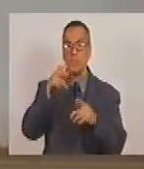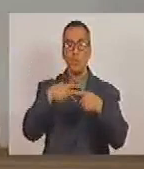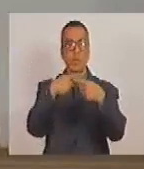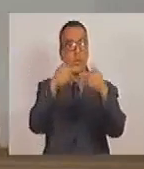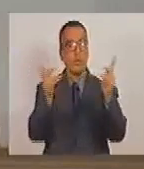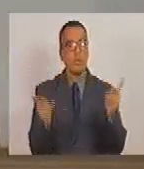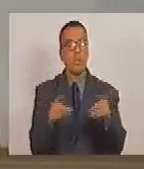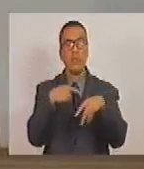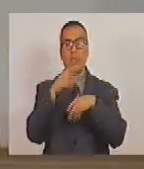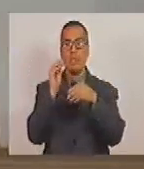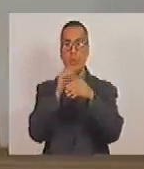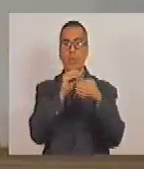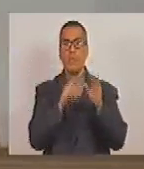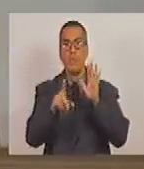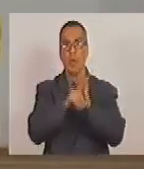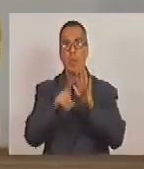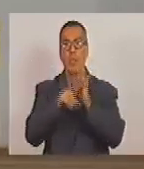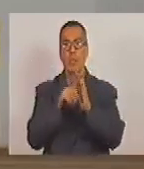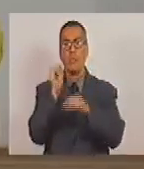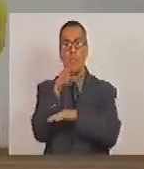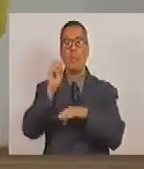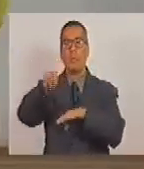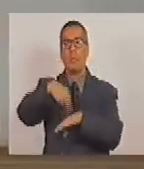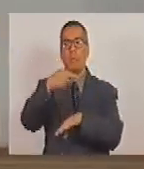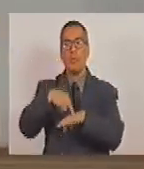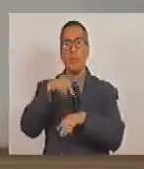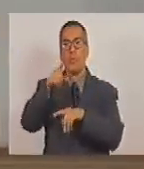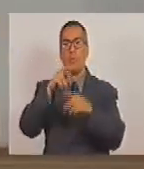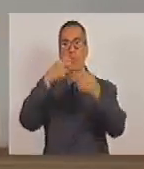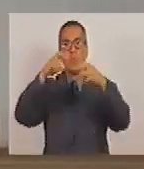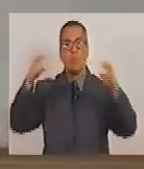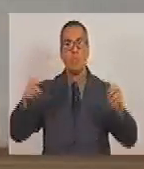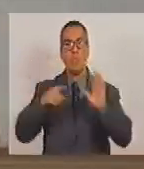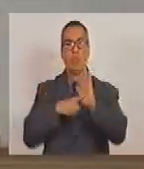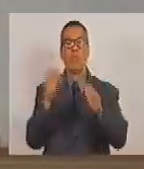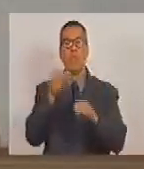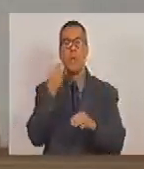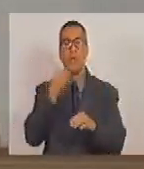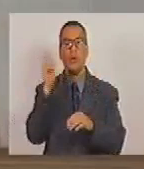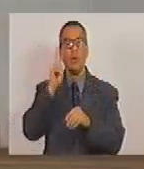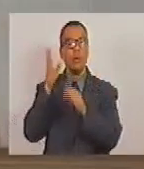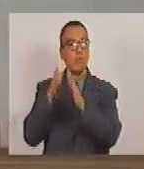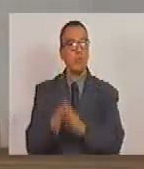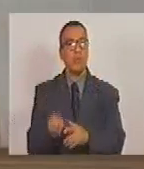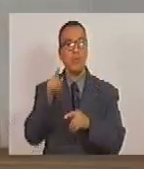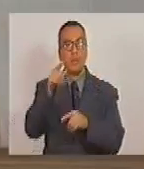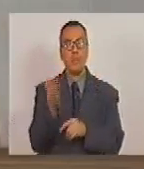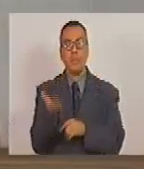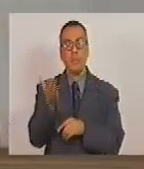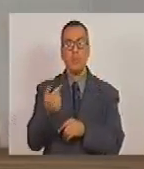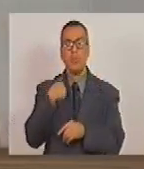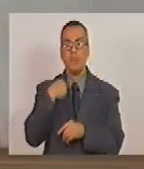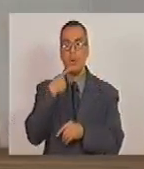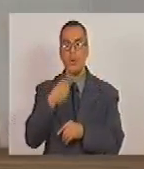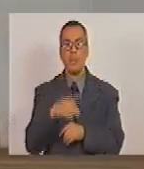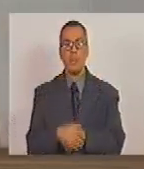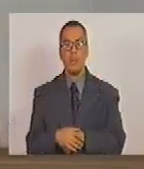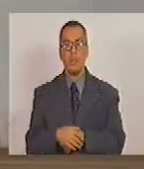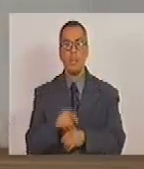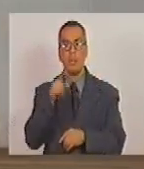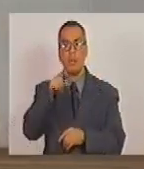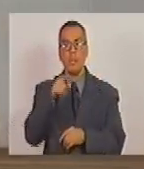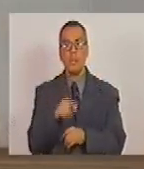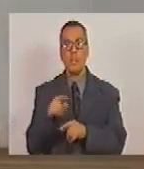la difusión de las leyes de la Asamblea Nacional y los temas que proponga la juventud venezolana. Destacar desde